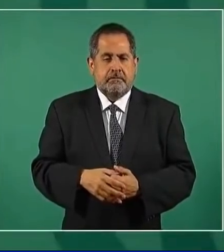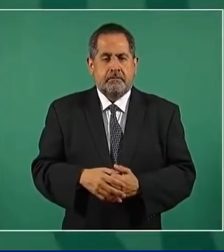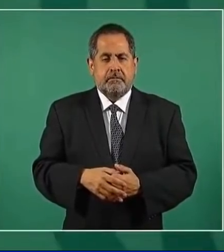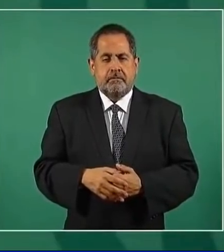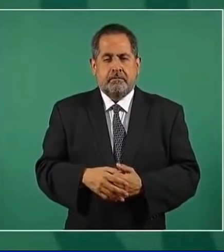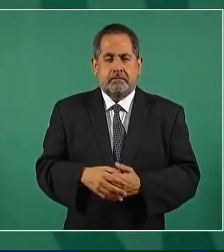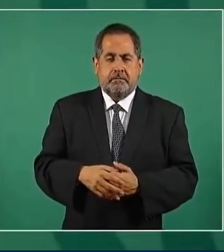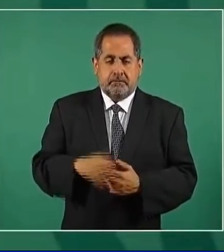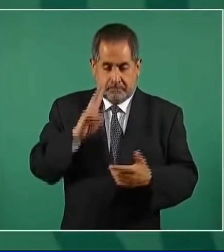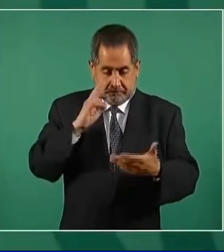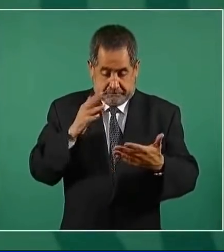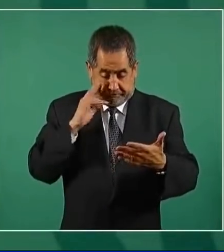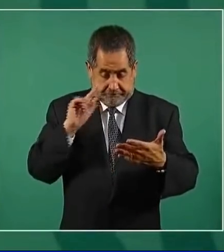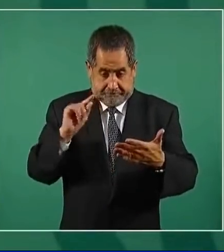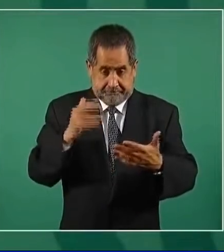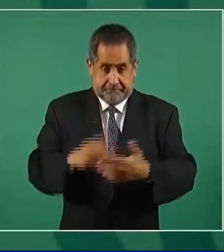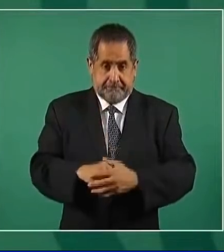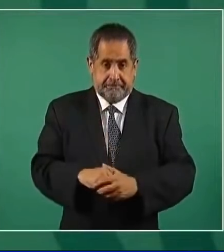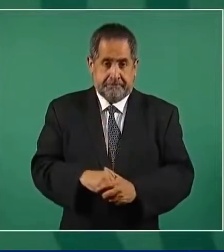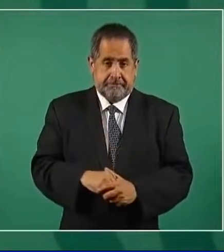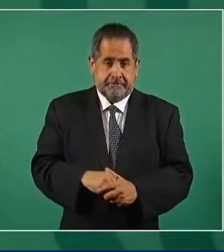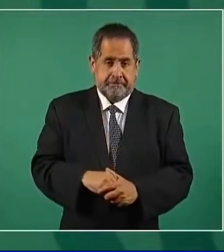la verdad